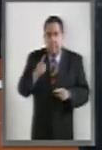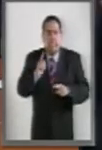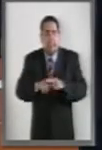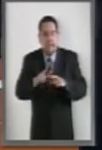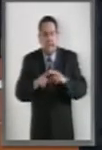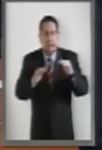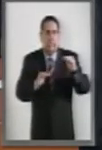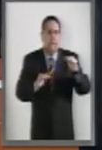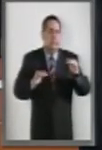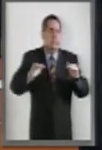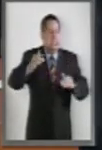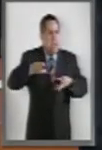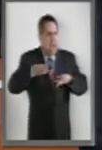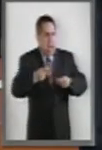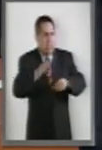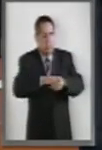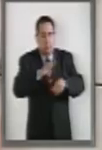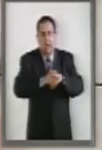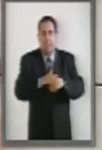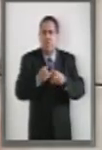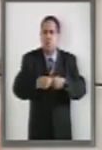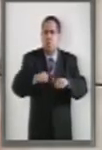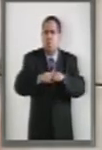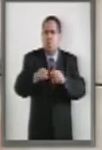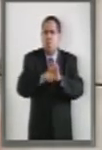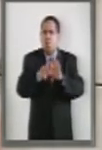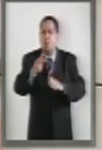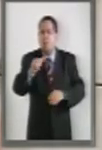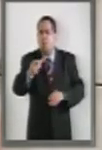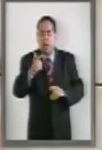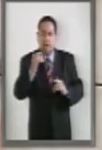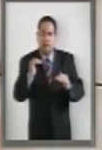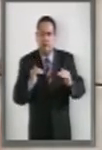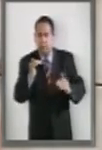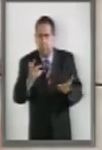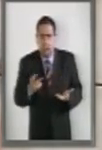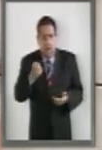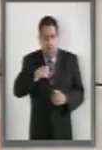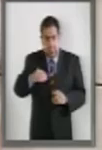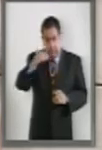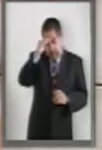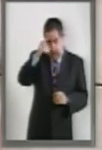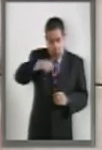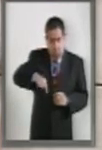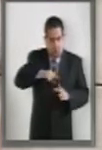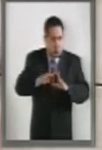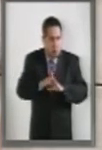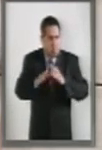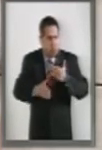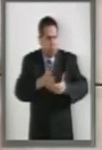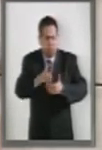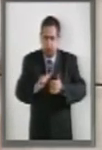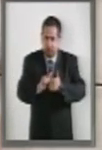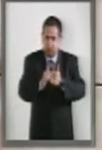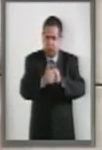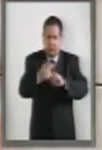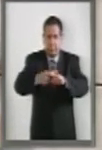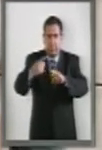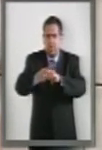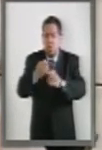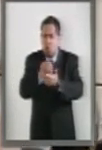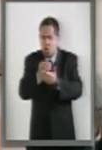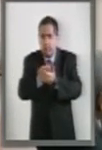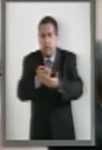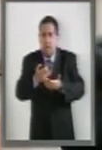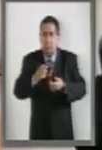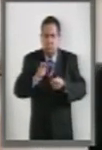libera presión de gasto en el Seguro Popular. Una y dos, si tomamos en consideración cómo ha venido evolucionando las economías que